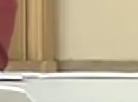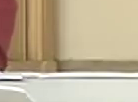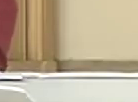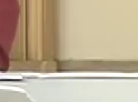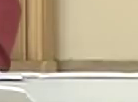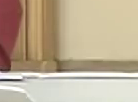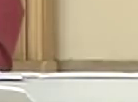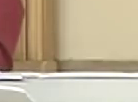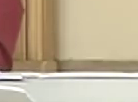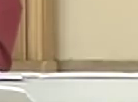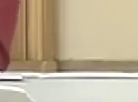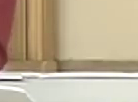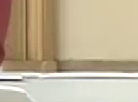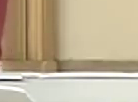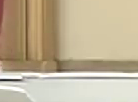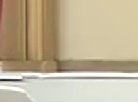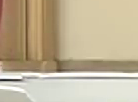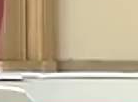2020.